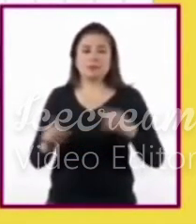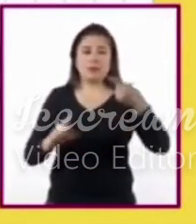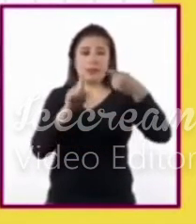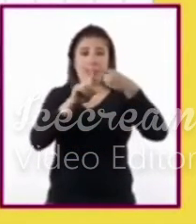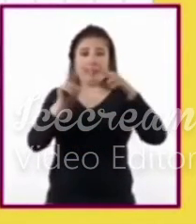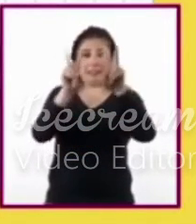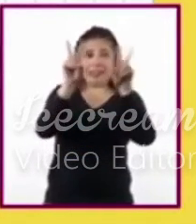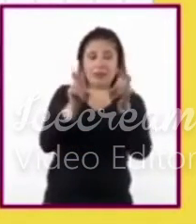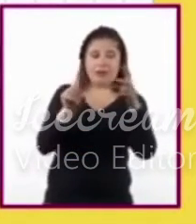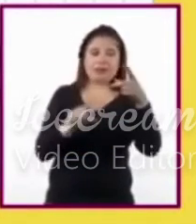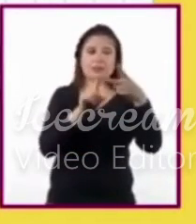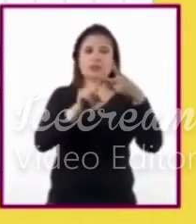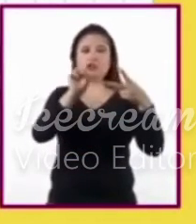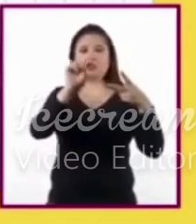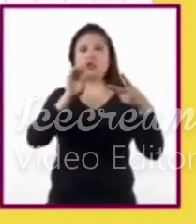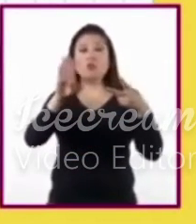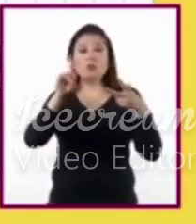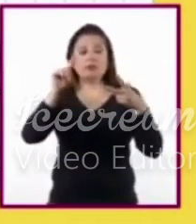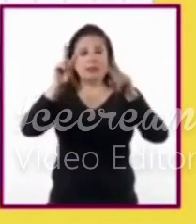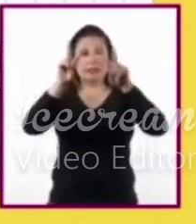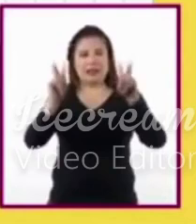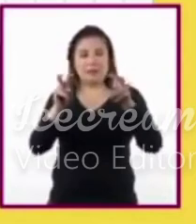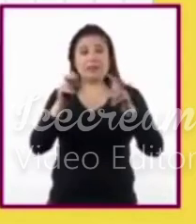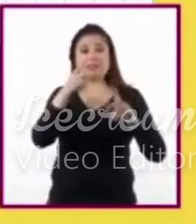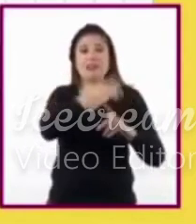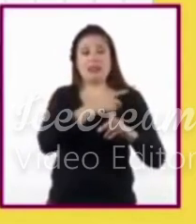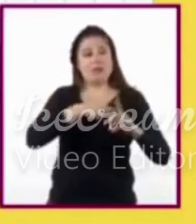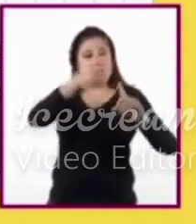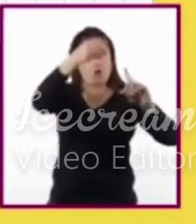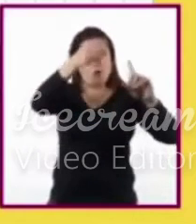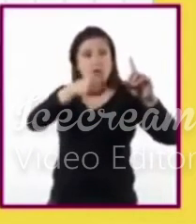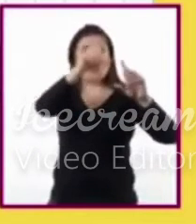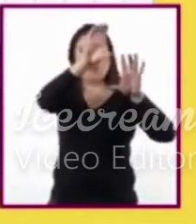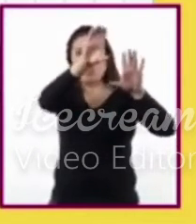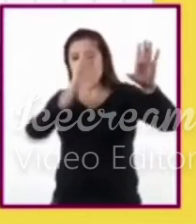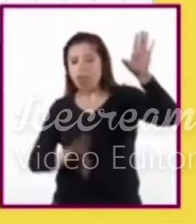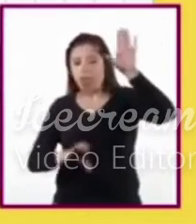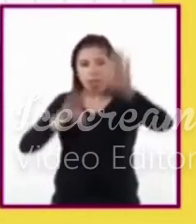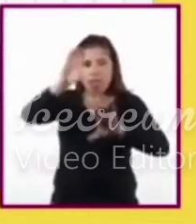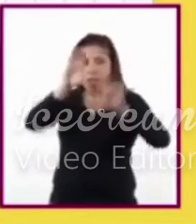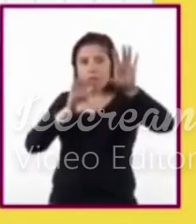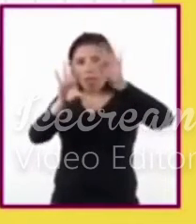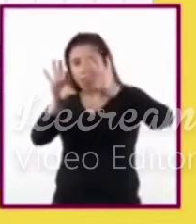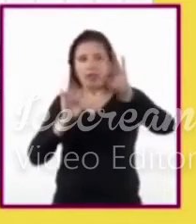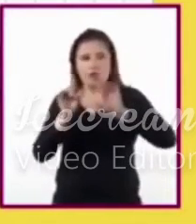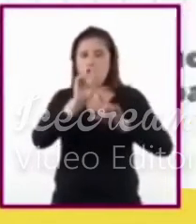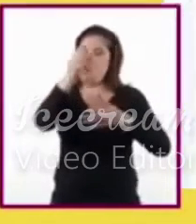Temas y subtemas, siguiendo el orden cronológico que se presenta en el texto original.